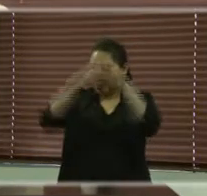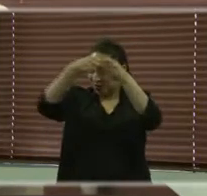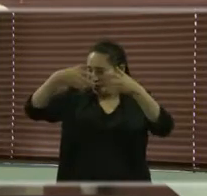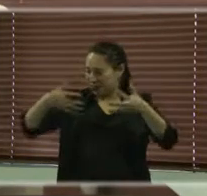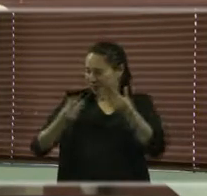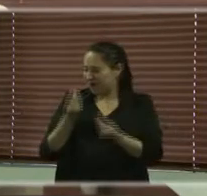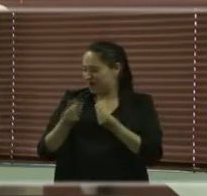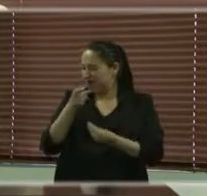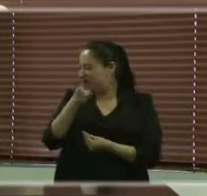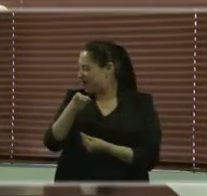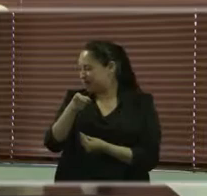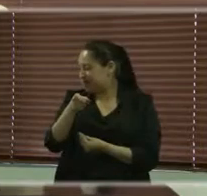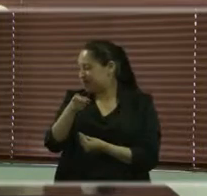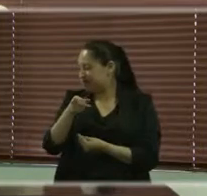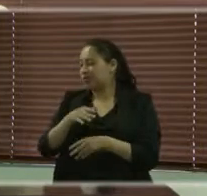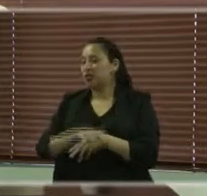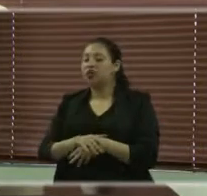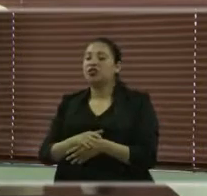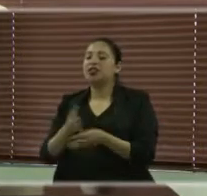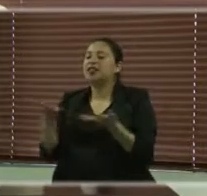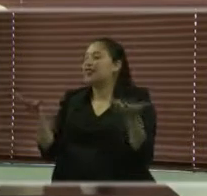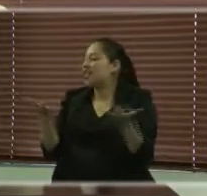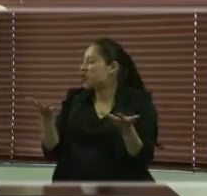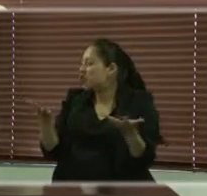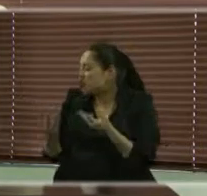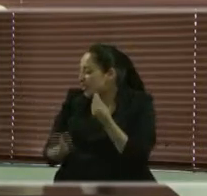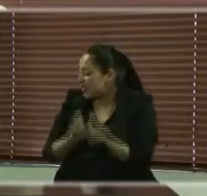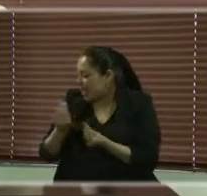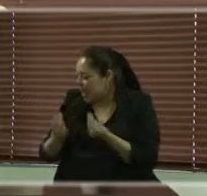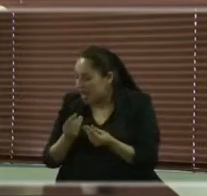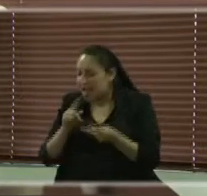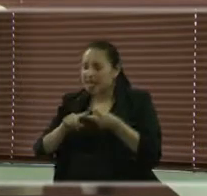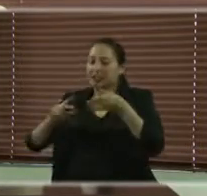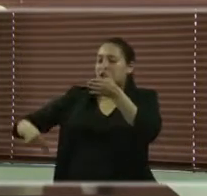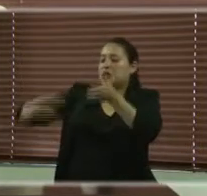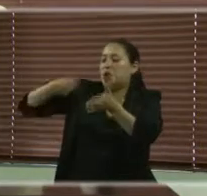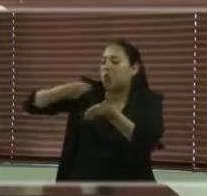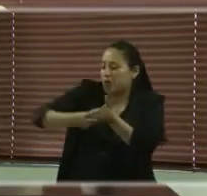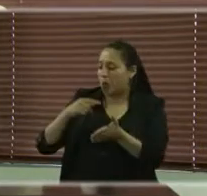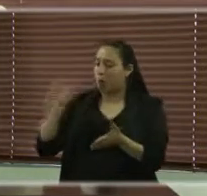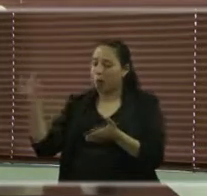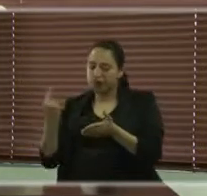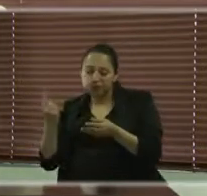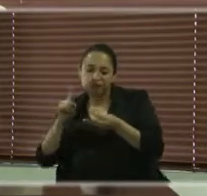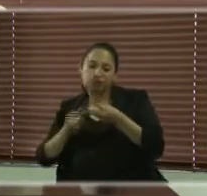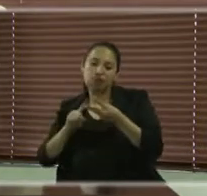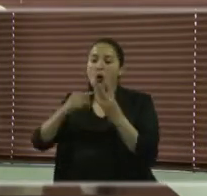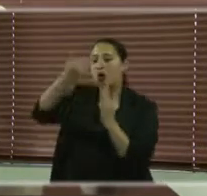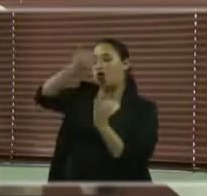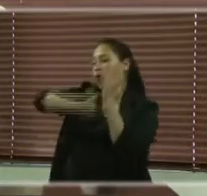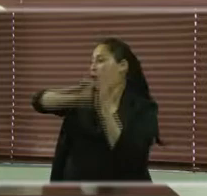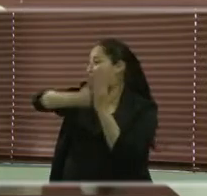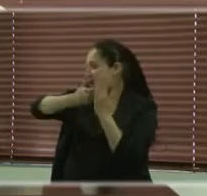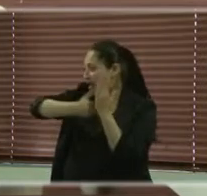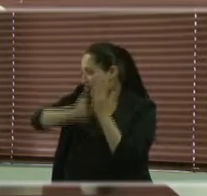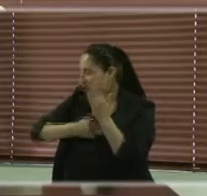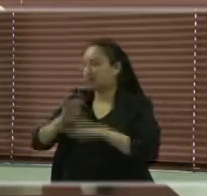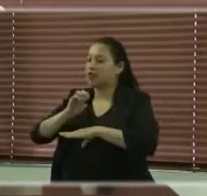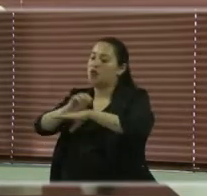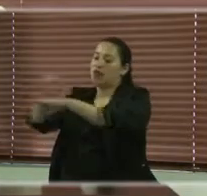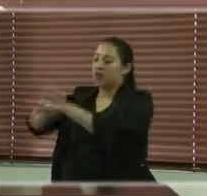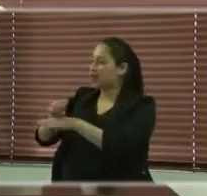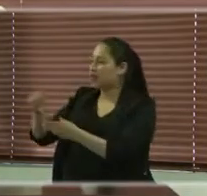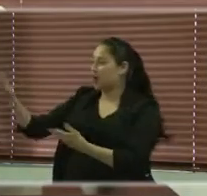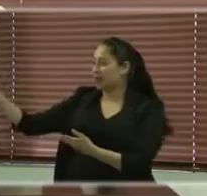ejemplo jurisprudencia o comentarios generales o documentos que otros órganos otros